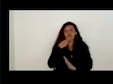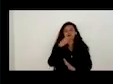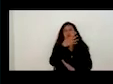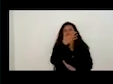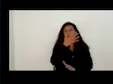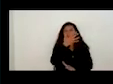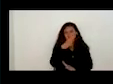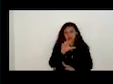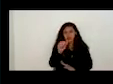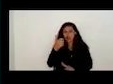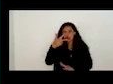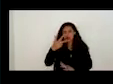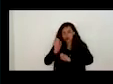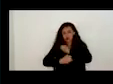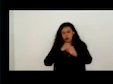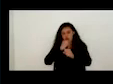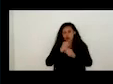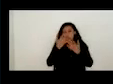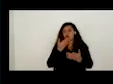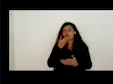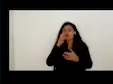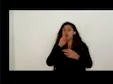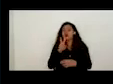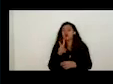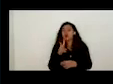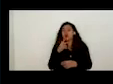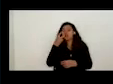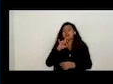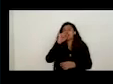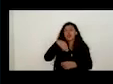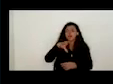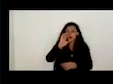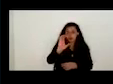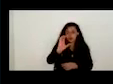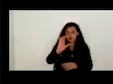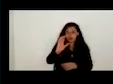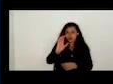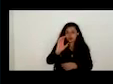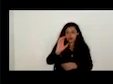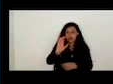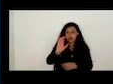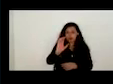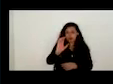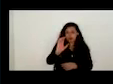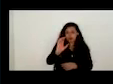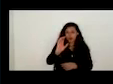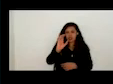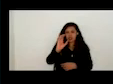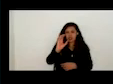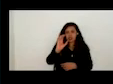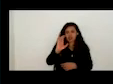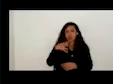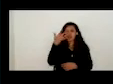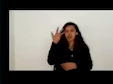años. Y lo ideal es que estuvieran en este índice de masa corporal que está en el